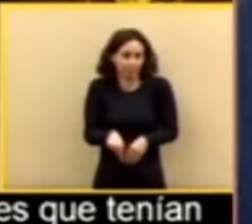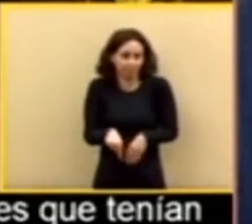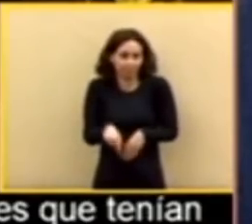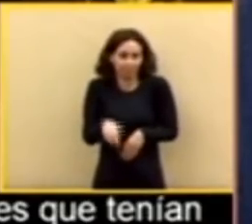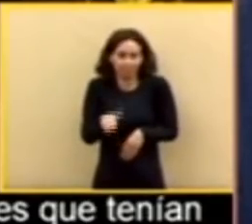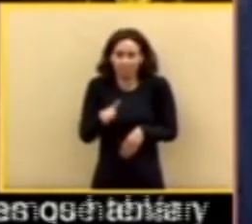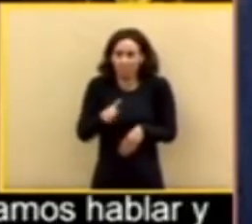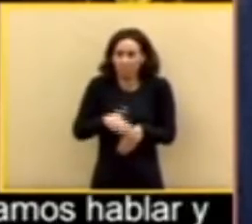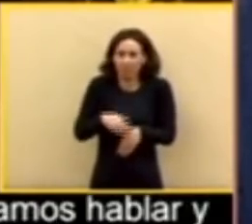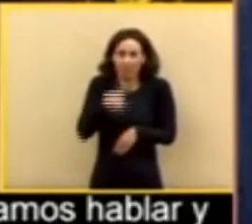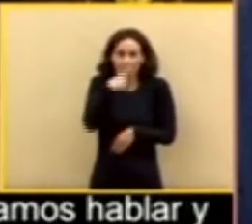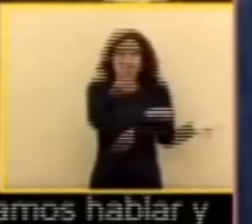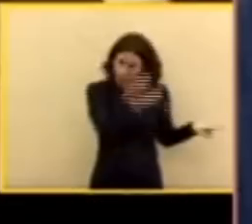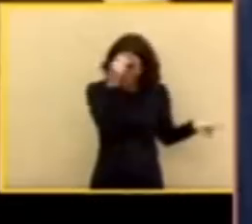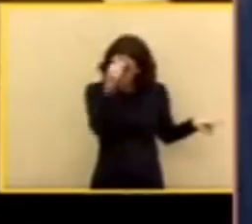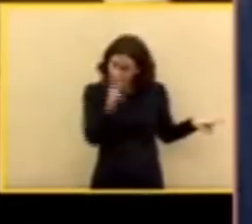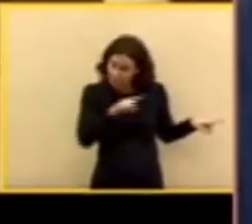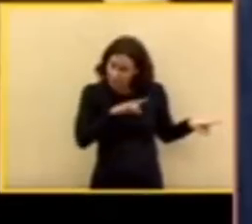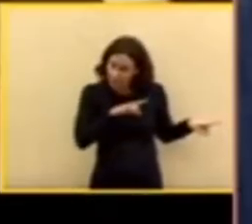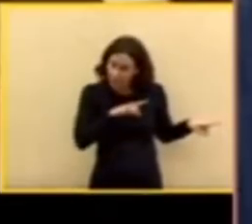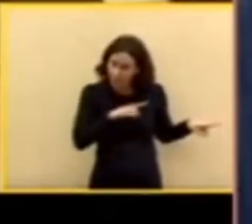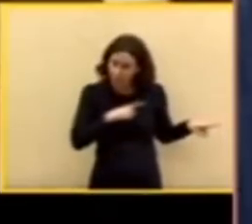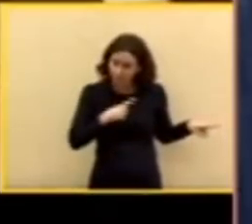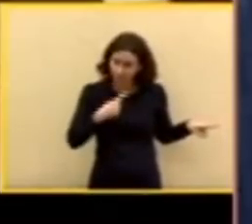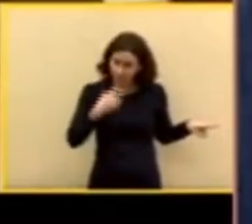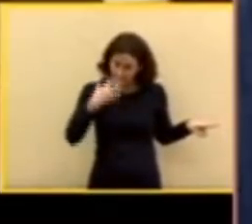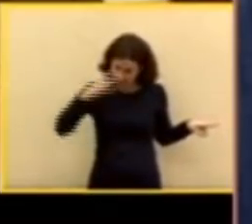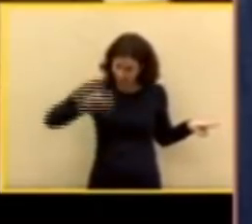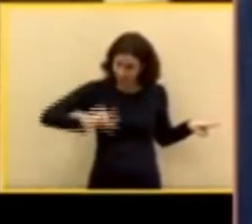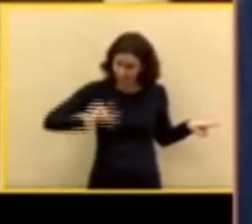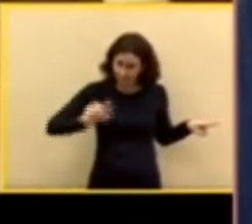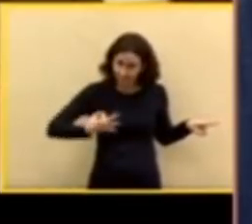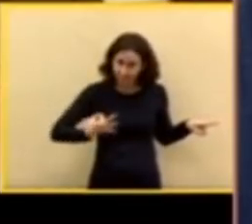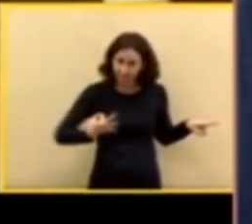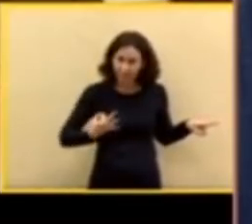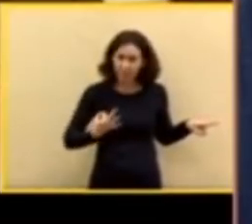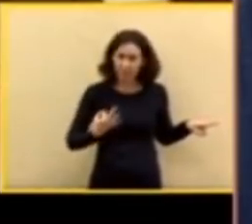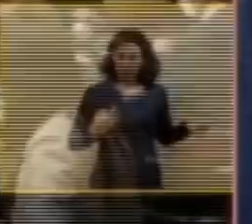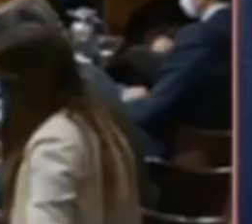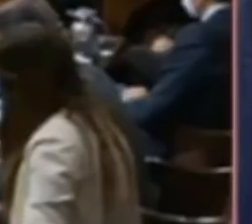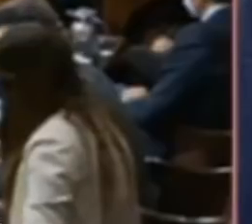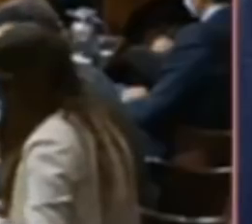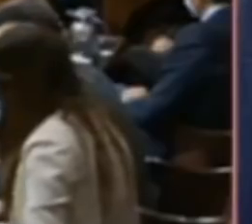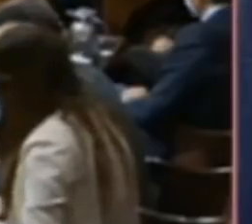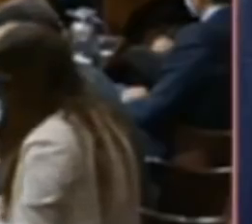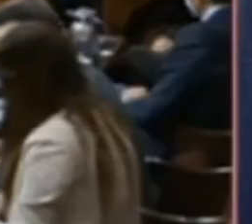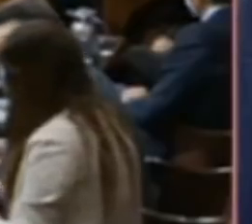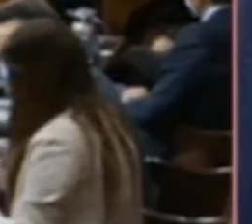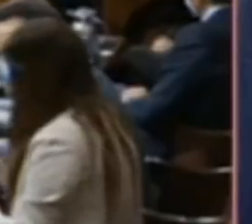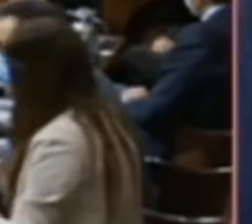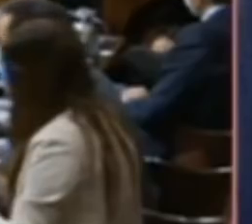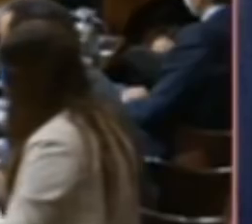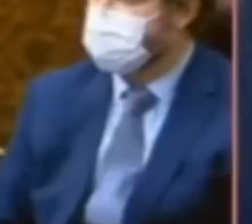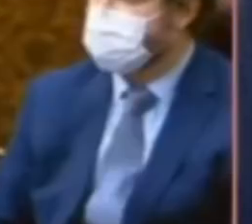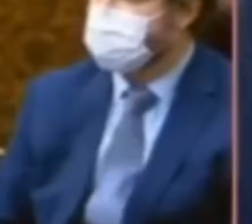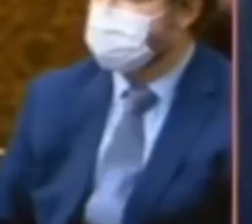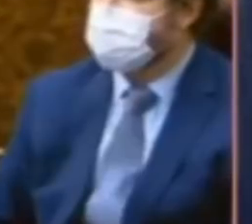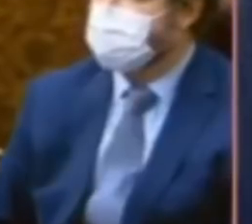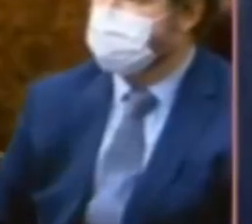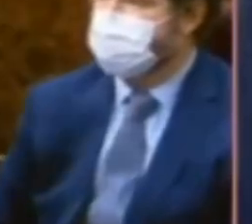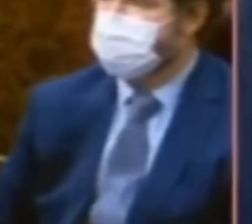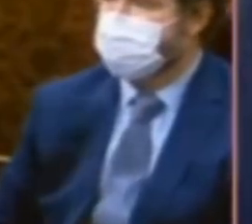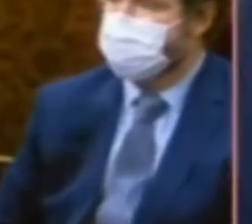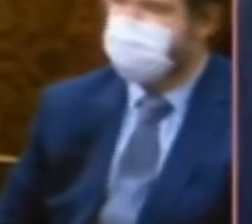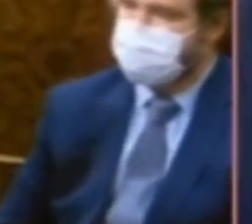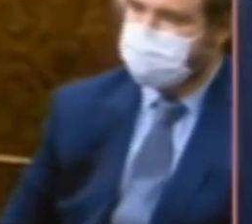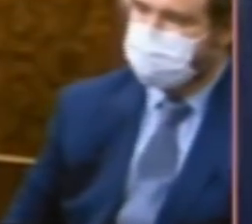haría exactamente lo mismo, sí. El proceso de rendición de España ante ETA. Eso lo sabe Pablo